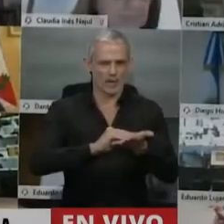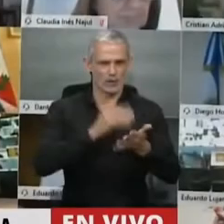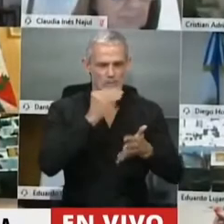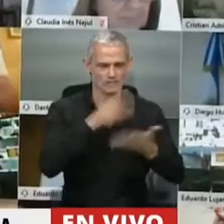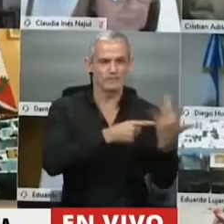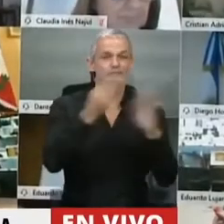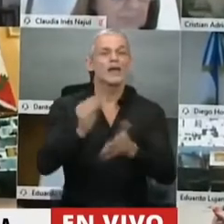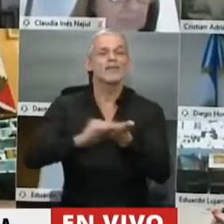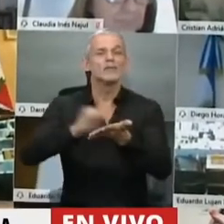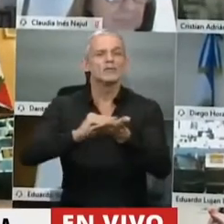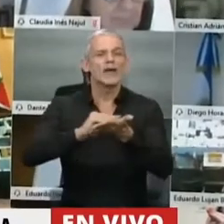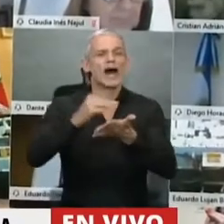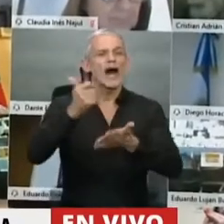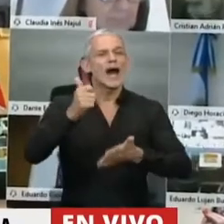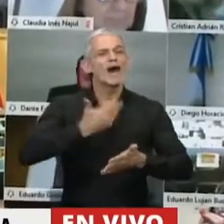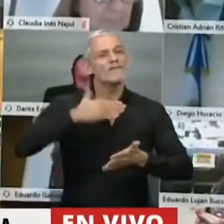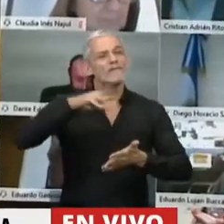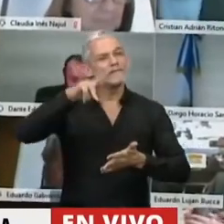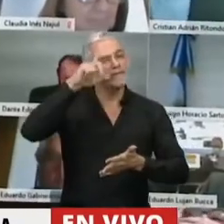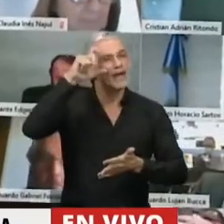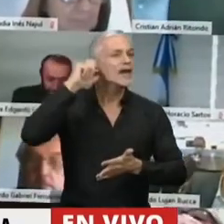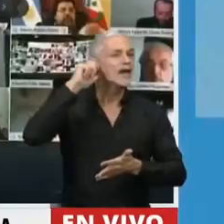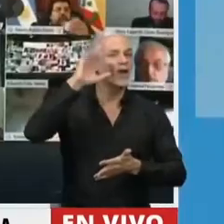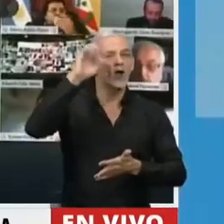Tiene la palabra la diputada Alicia Fregonese.